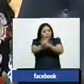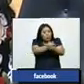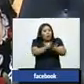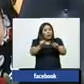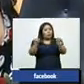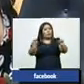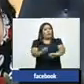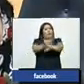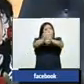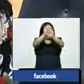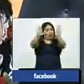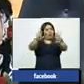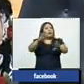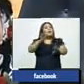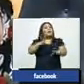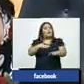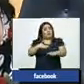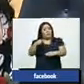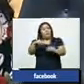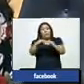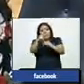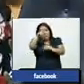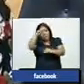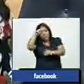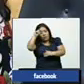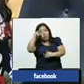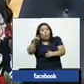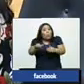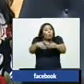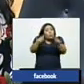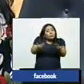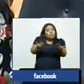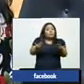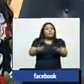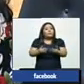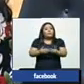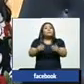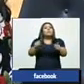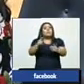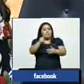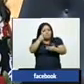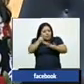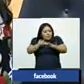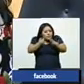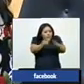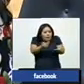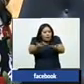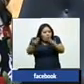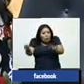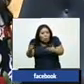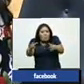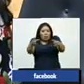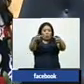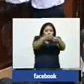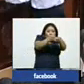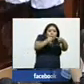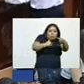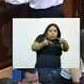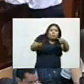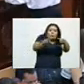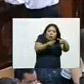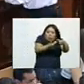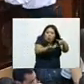Eso es claro que tiene una ruta también de trabajo. Y por otro lado, el proveer los recursos para el Ejército Nacional.